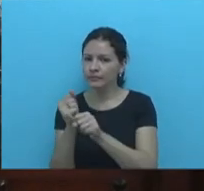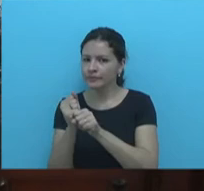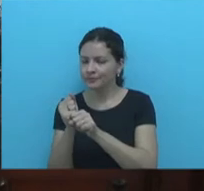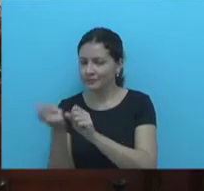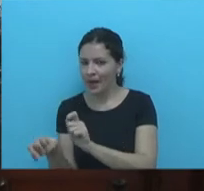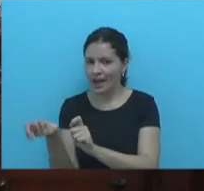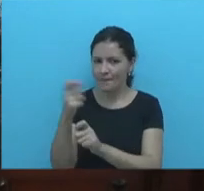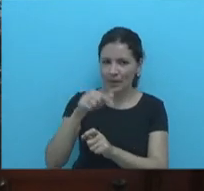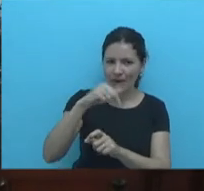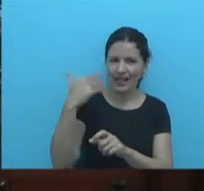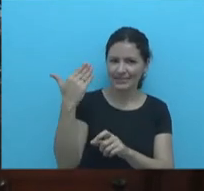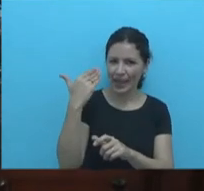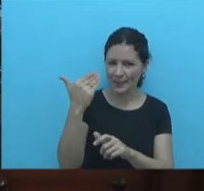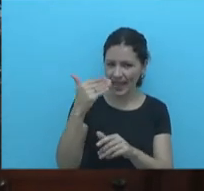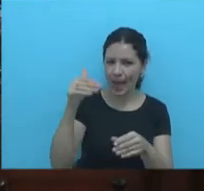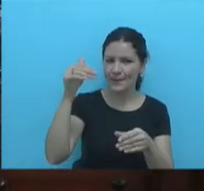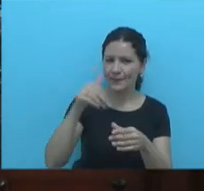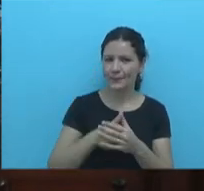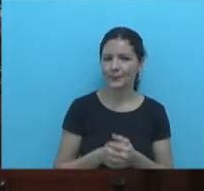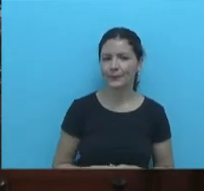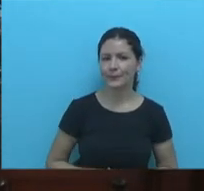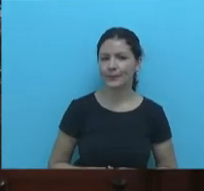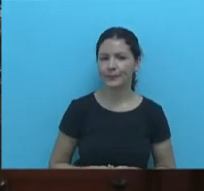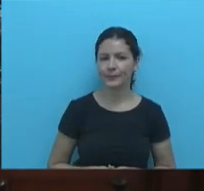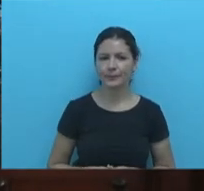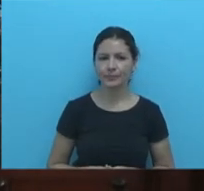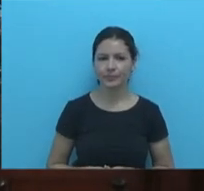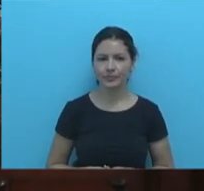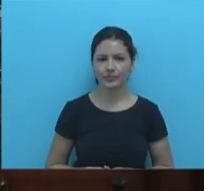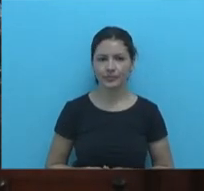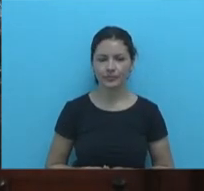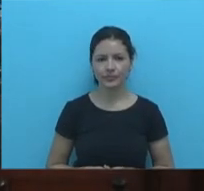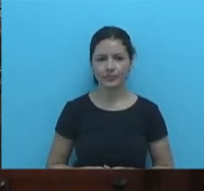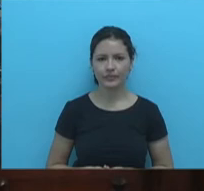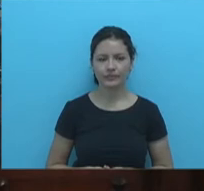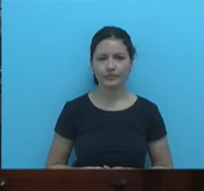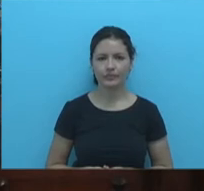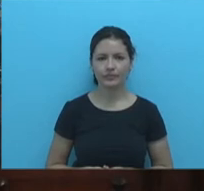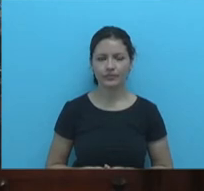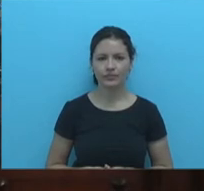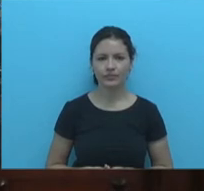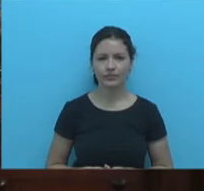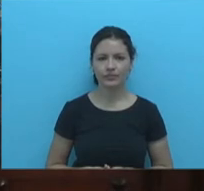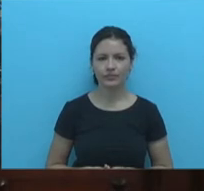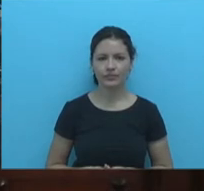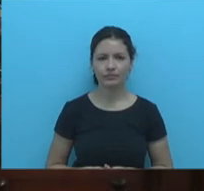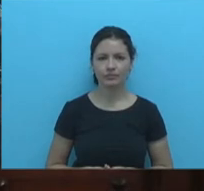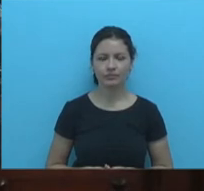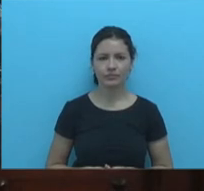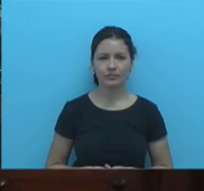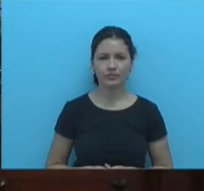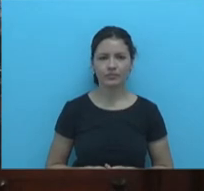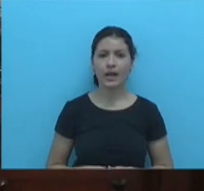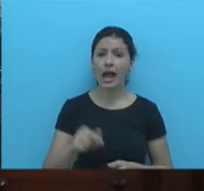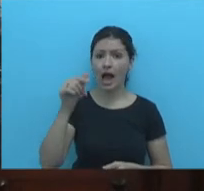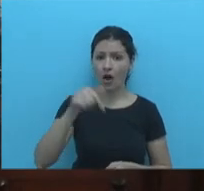vamos a pasar nuevamente. Votamos para salir de comisión y pasamos al pleno. Bueno, ahora